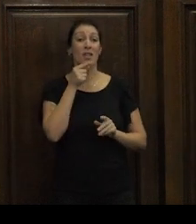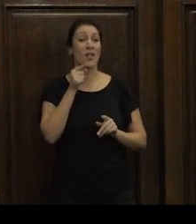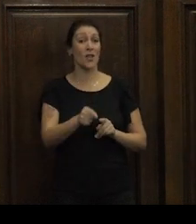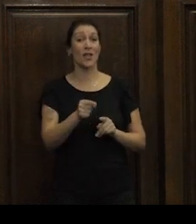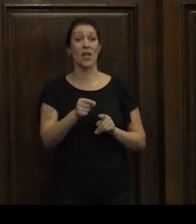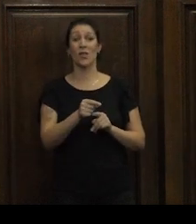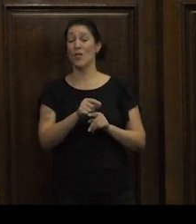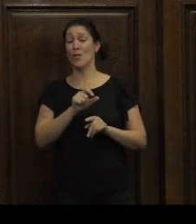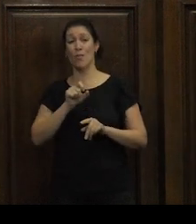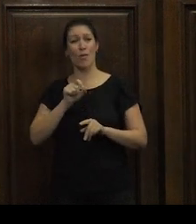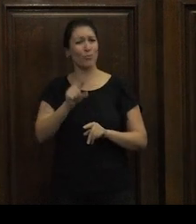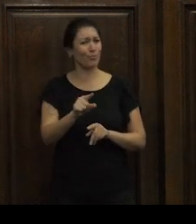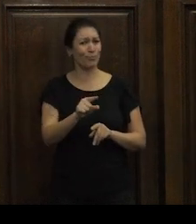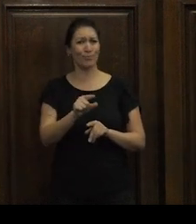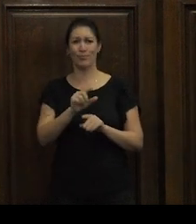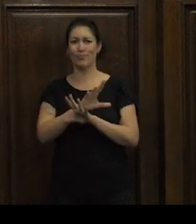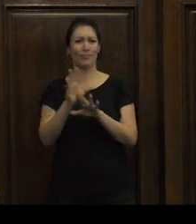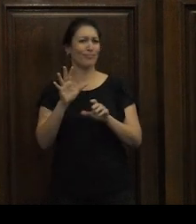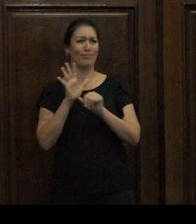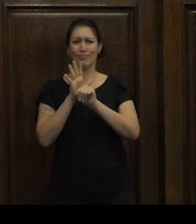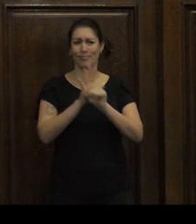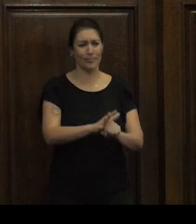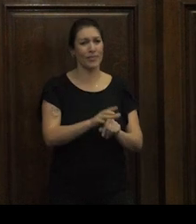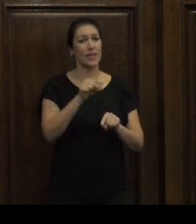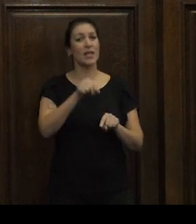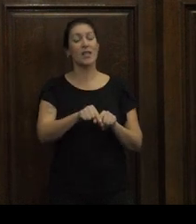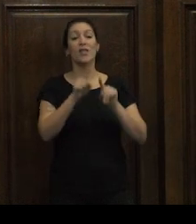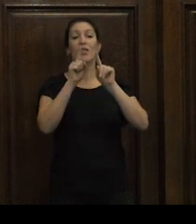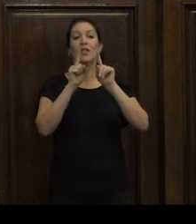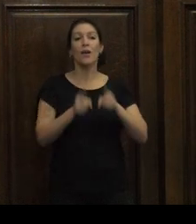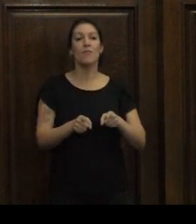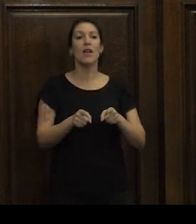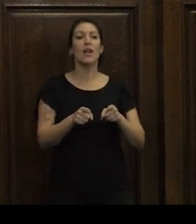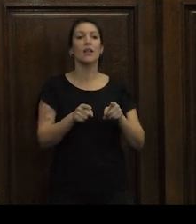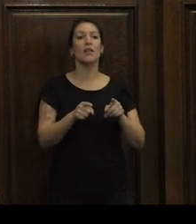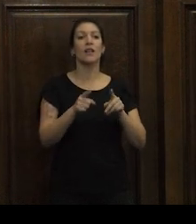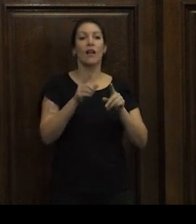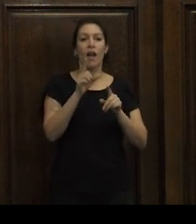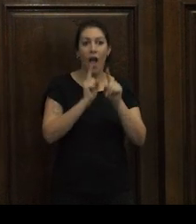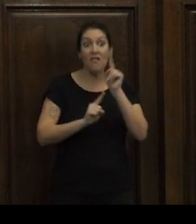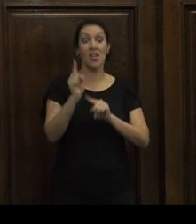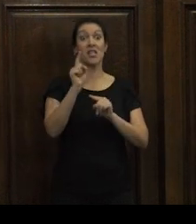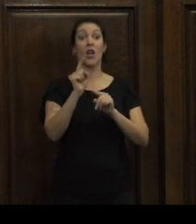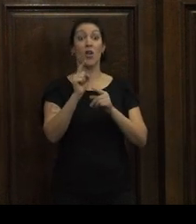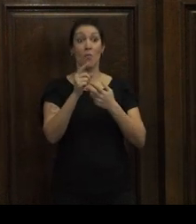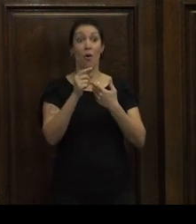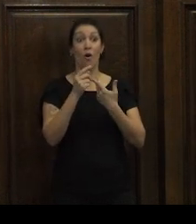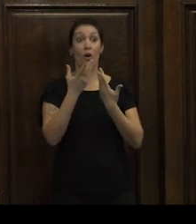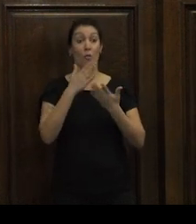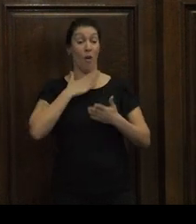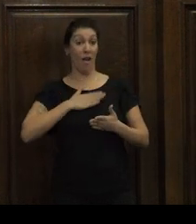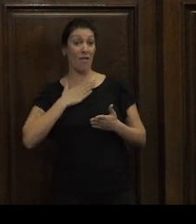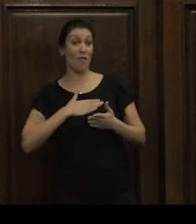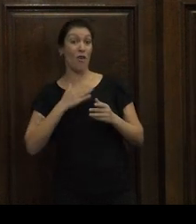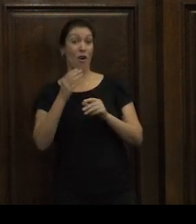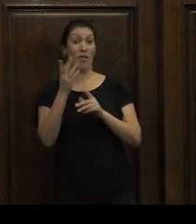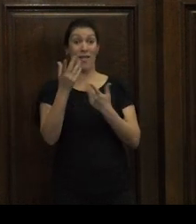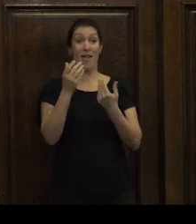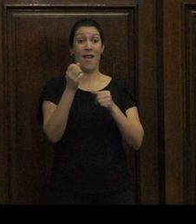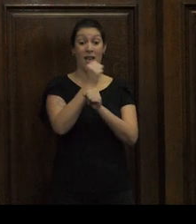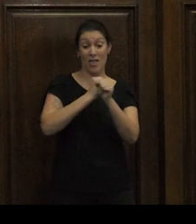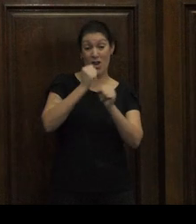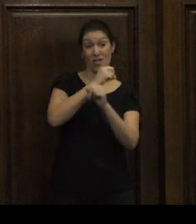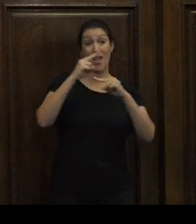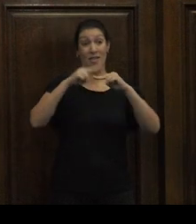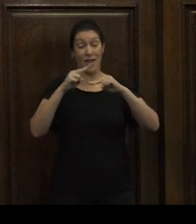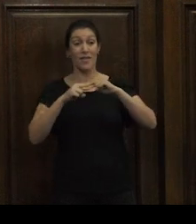disruptivos y a la vez muy especialmente compatibles con las tecnologías digitales y con los modos de